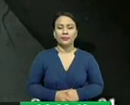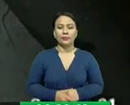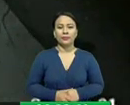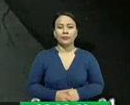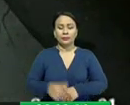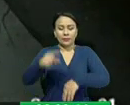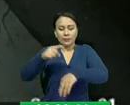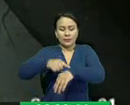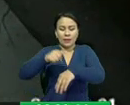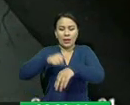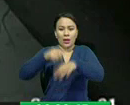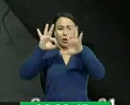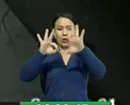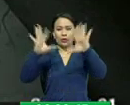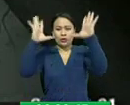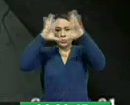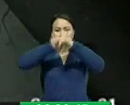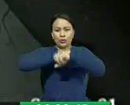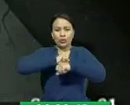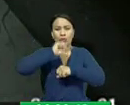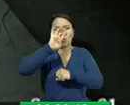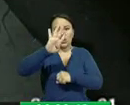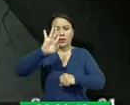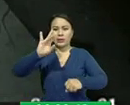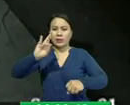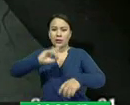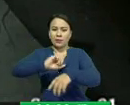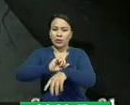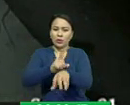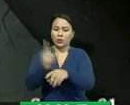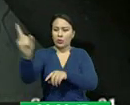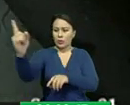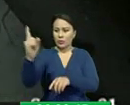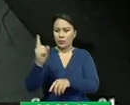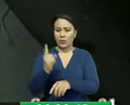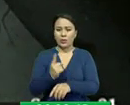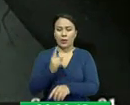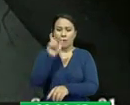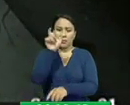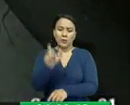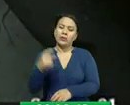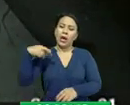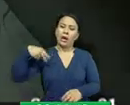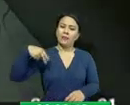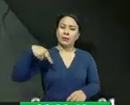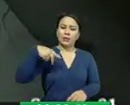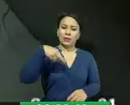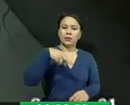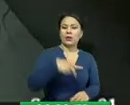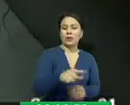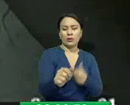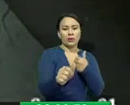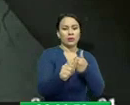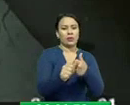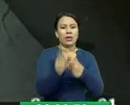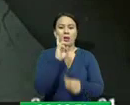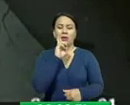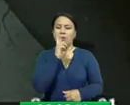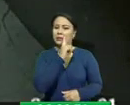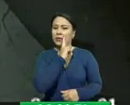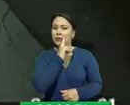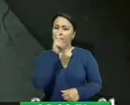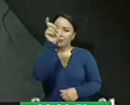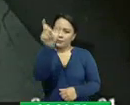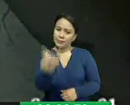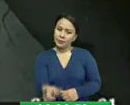a las 20 horas con 47 minutos se observa la llegada de una persona caminando cerca a él se